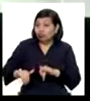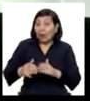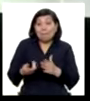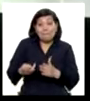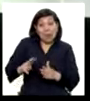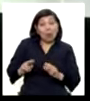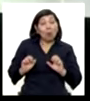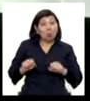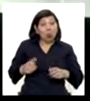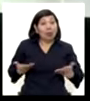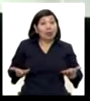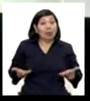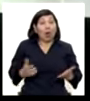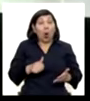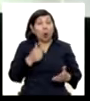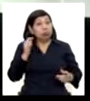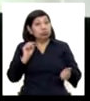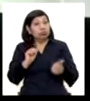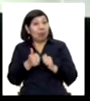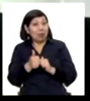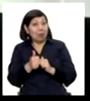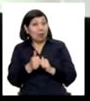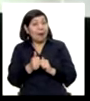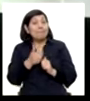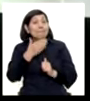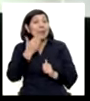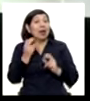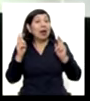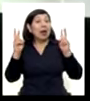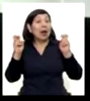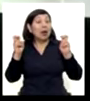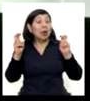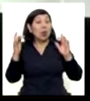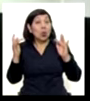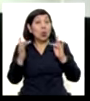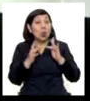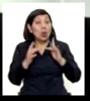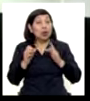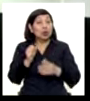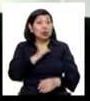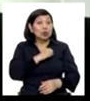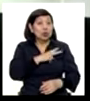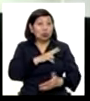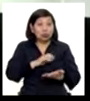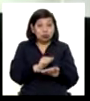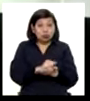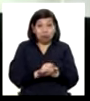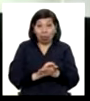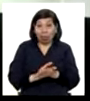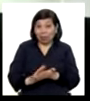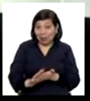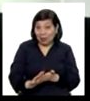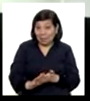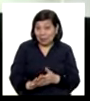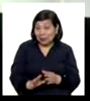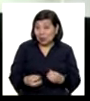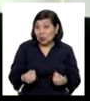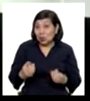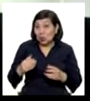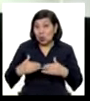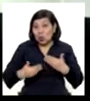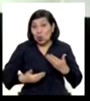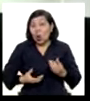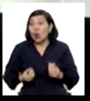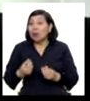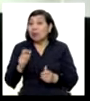aún más, van a poder incluso tener otras variables para calificar, como el tema del impacto en la sociedad, ¿no? Y un estudio más